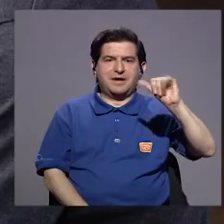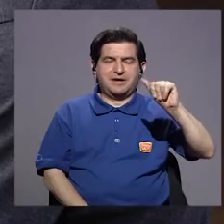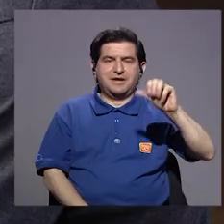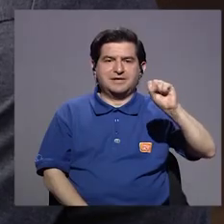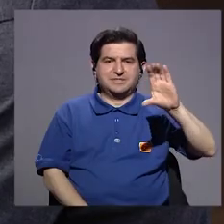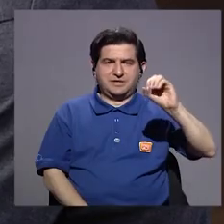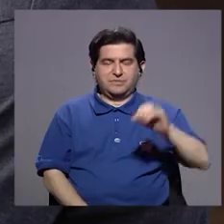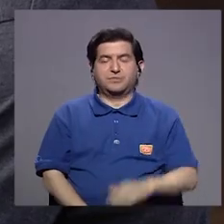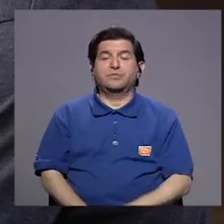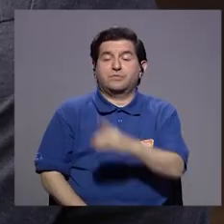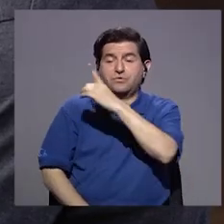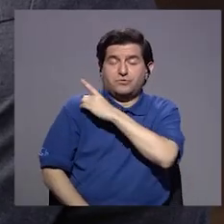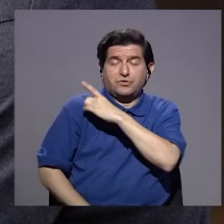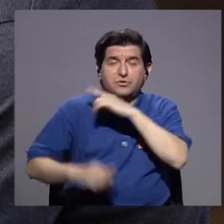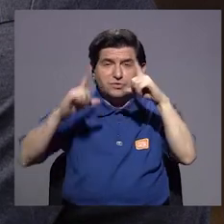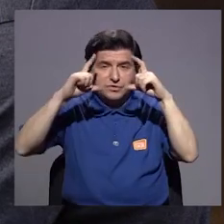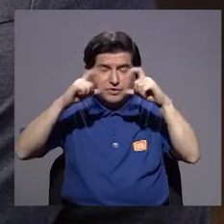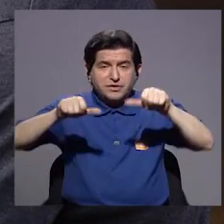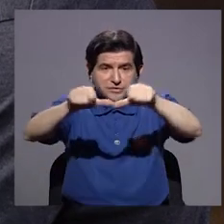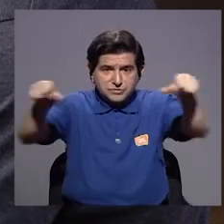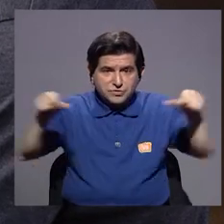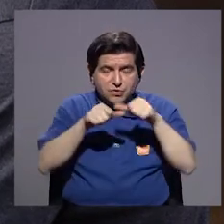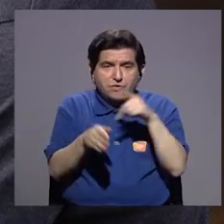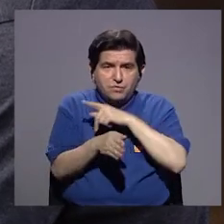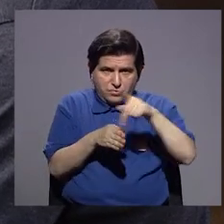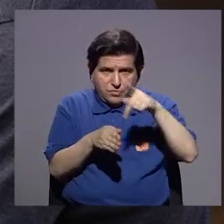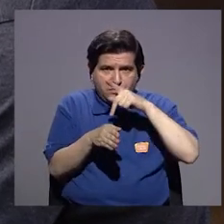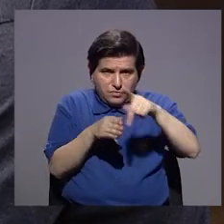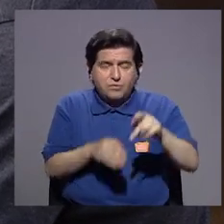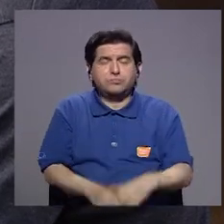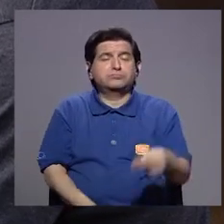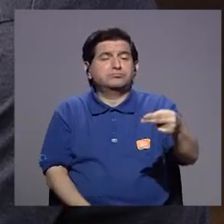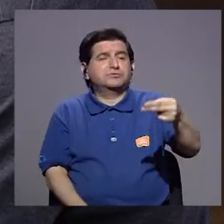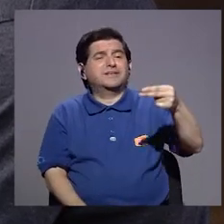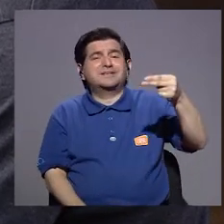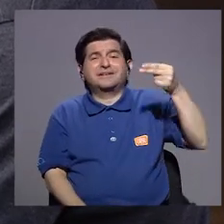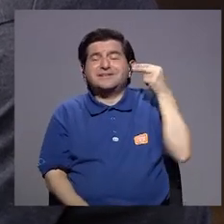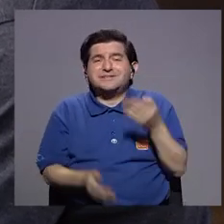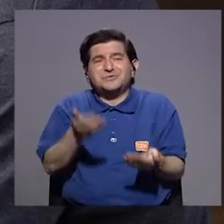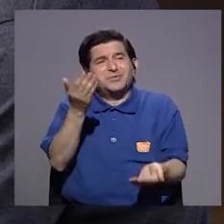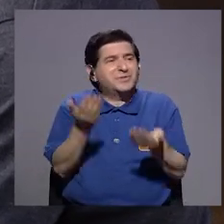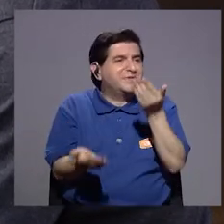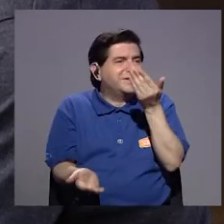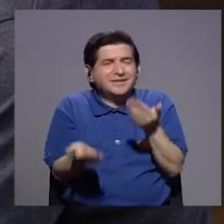la dirección de fotografía es un campo profesional que ha sido, digamos, históricamente